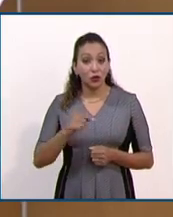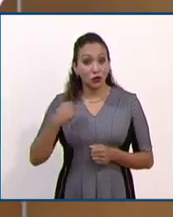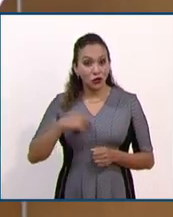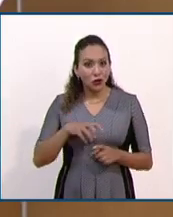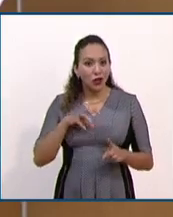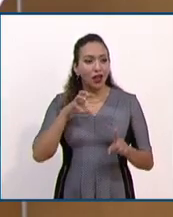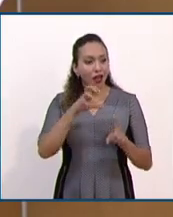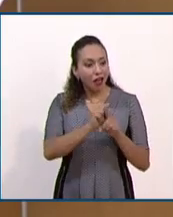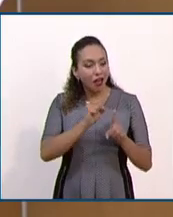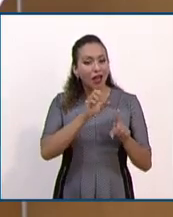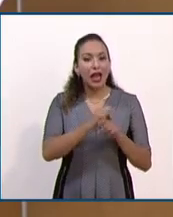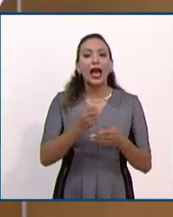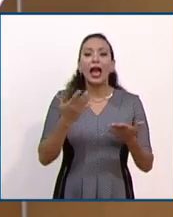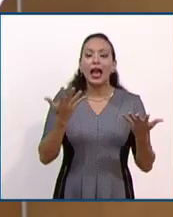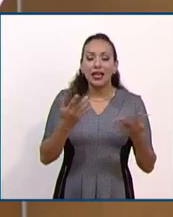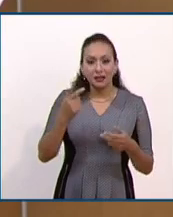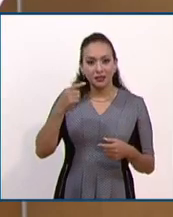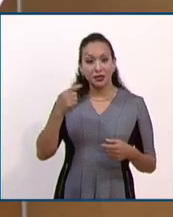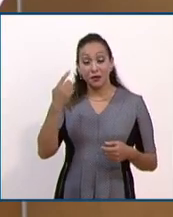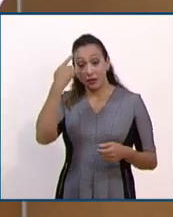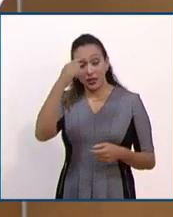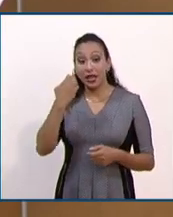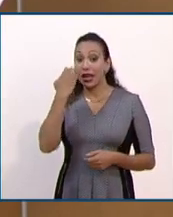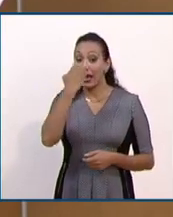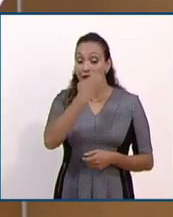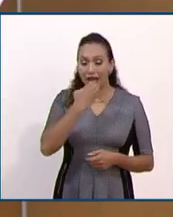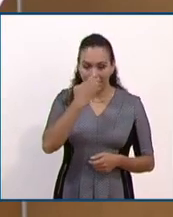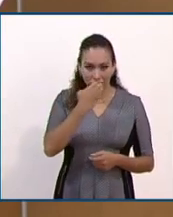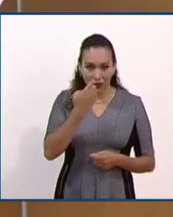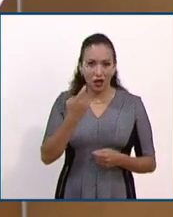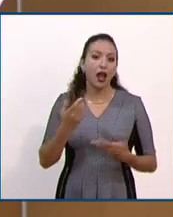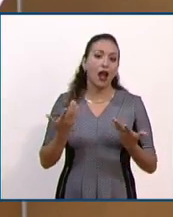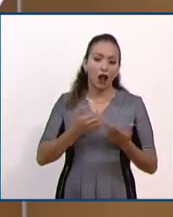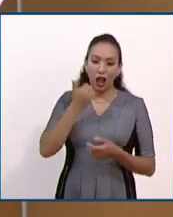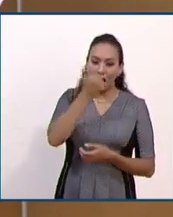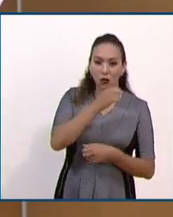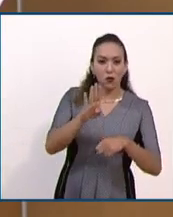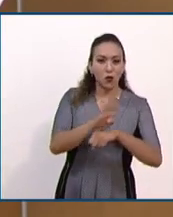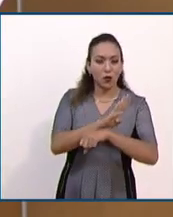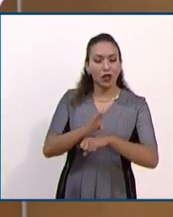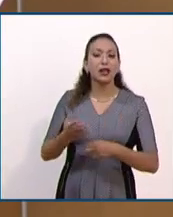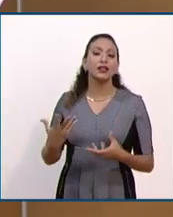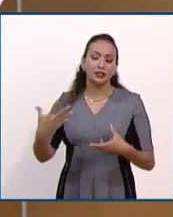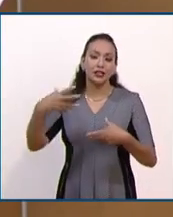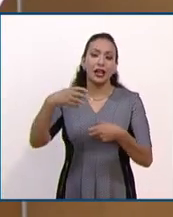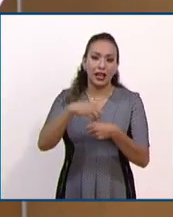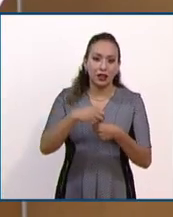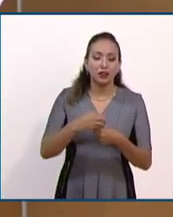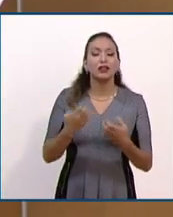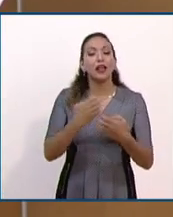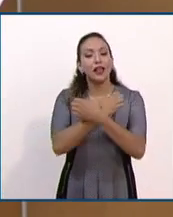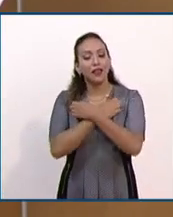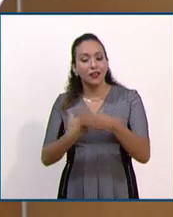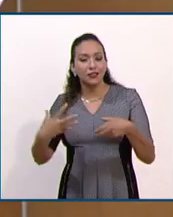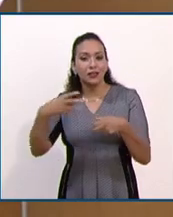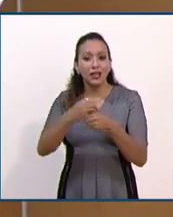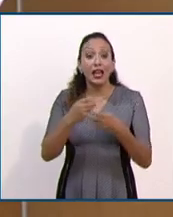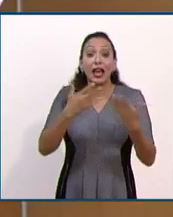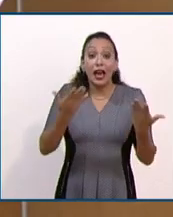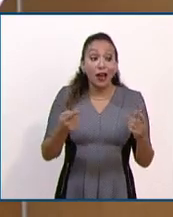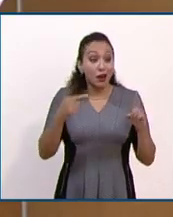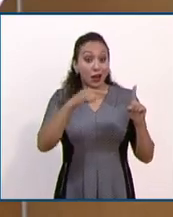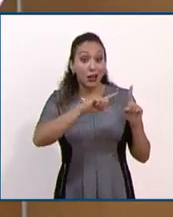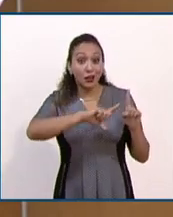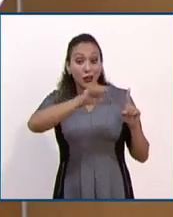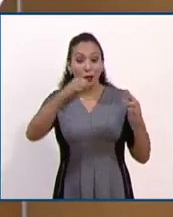los estudiantes tengan una educación que sea inclusiva y que además sean los que se van a encargar de enseñar la educación inclusiva a los más jóvenes